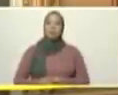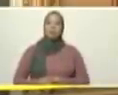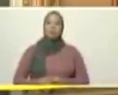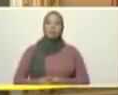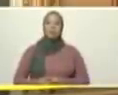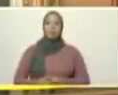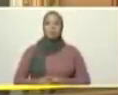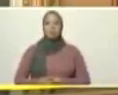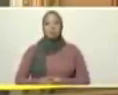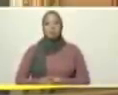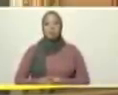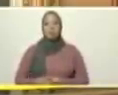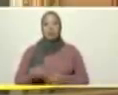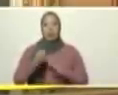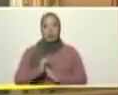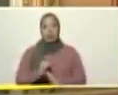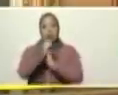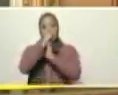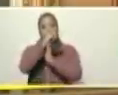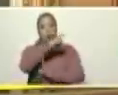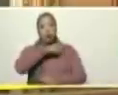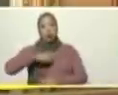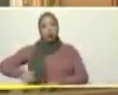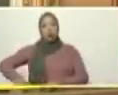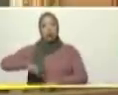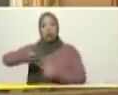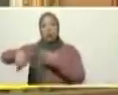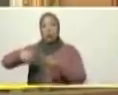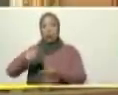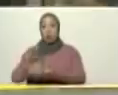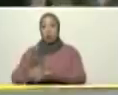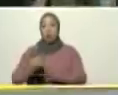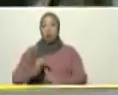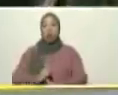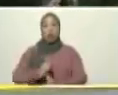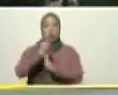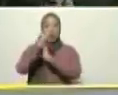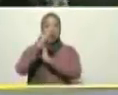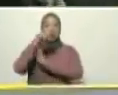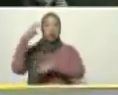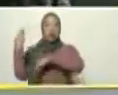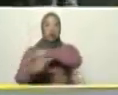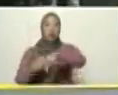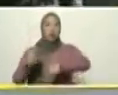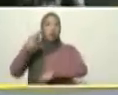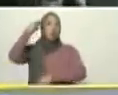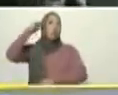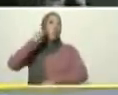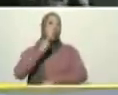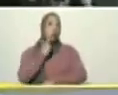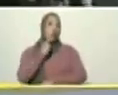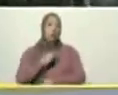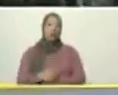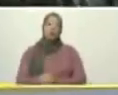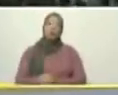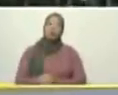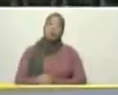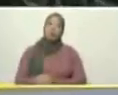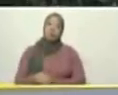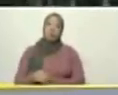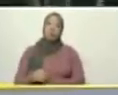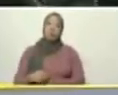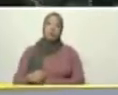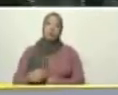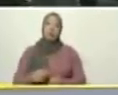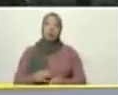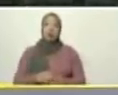Hugo Chávez Frías, líder de las mayorías nacionales, líder de la revolución bolivariana. Realmente,